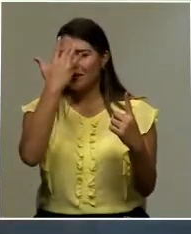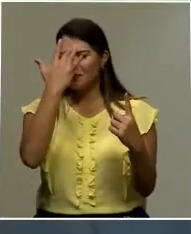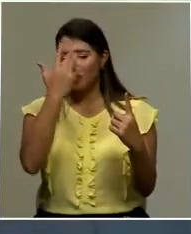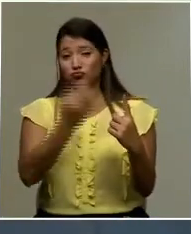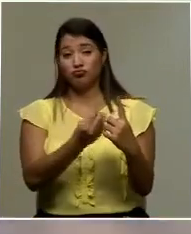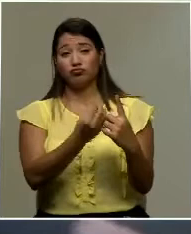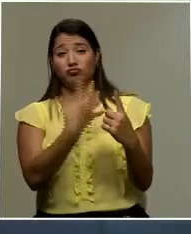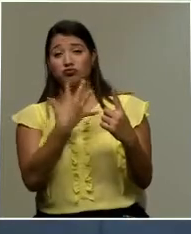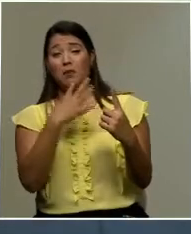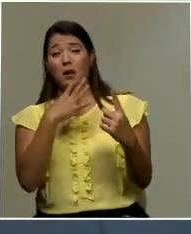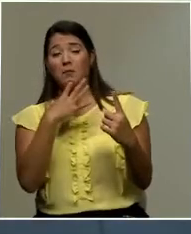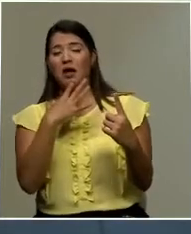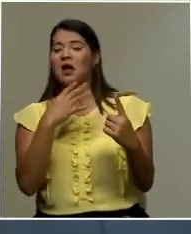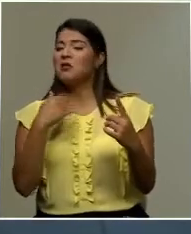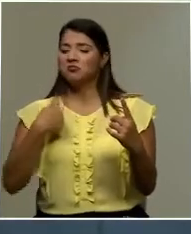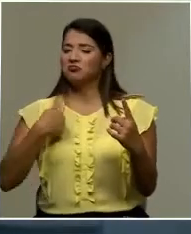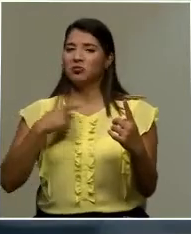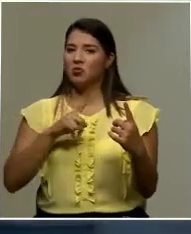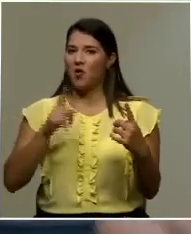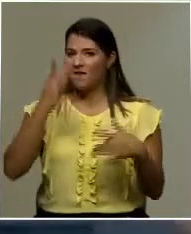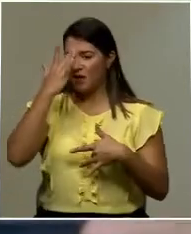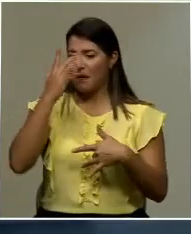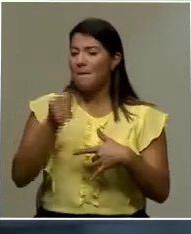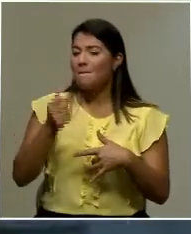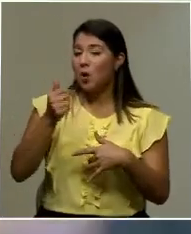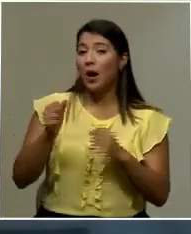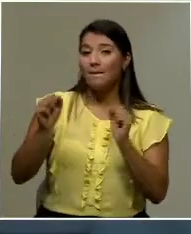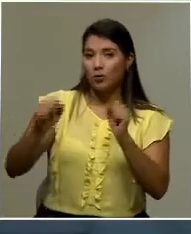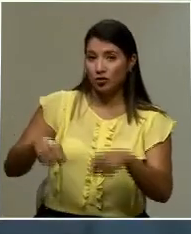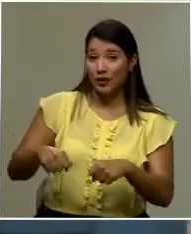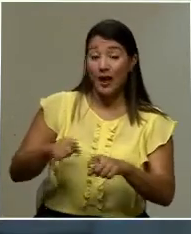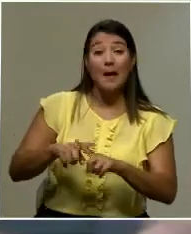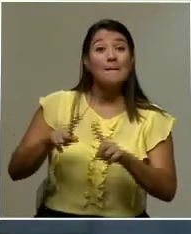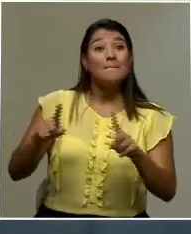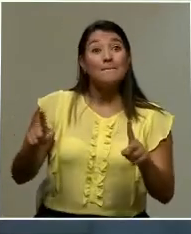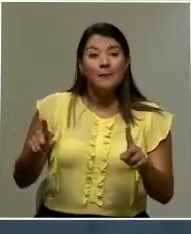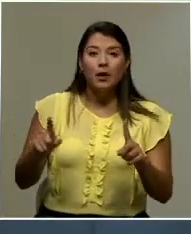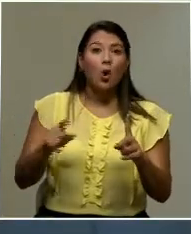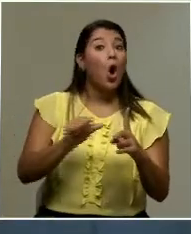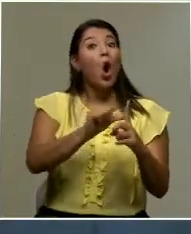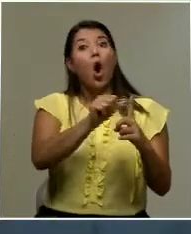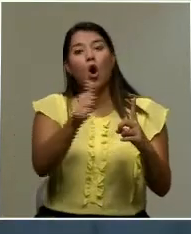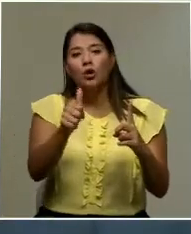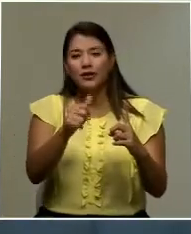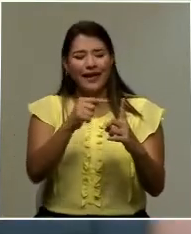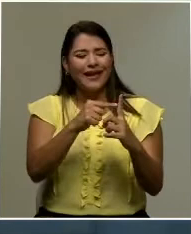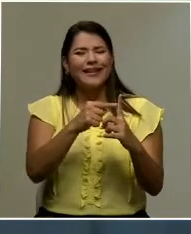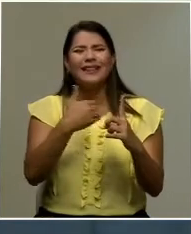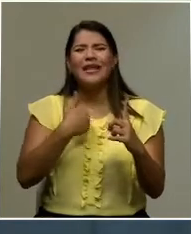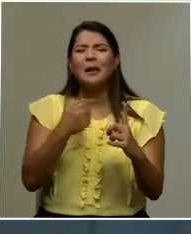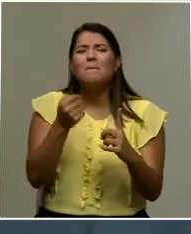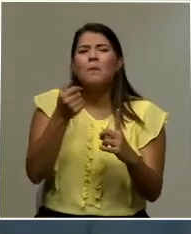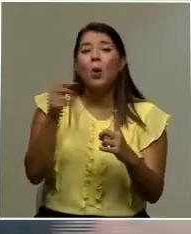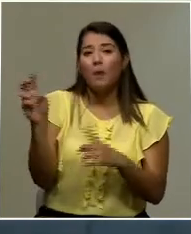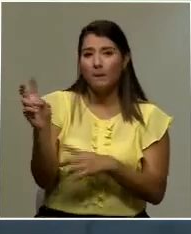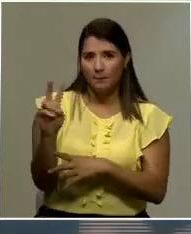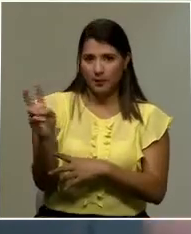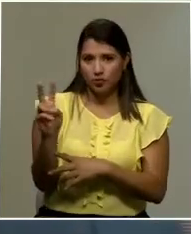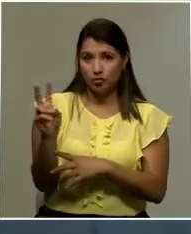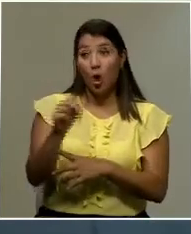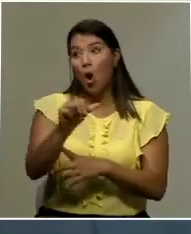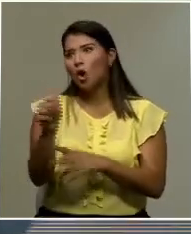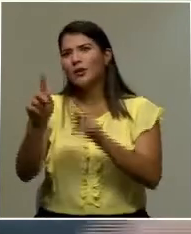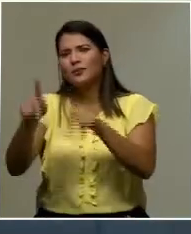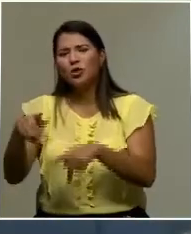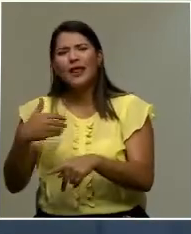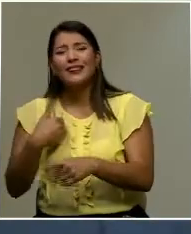algunos que tienen una alta carga viral y que durante este periodo pues son muy contagiosos, ¿no? Entonces, de repente, pues si tienes la mala suerte de estar